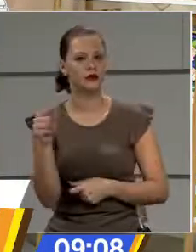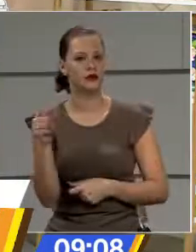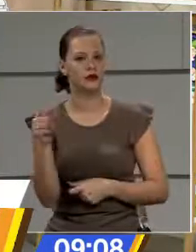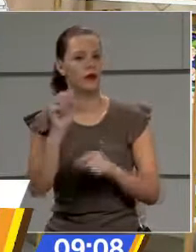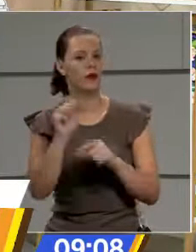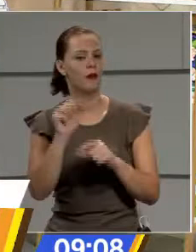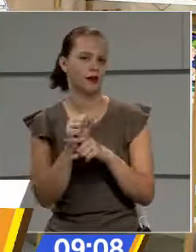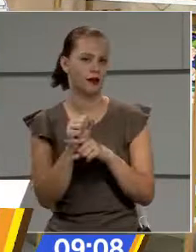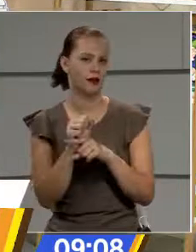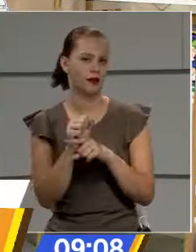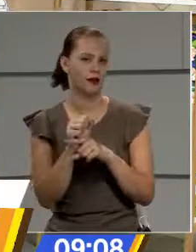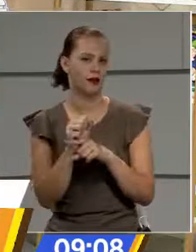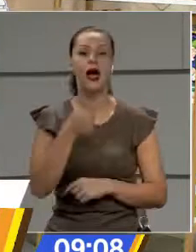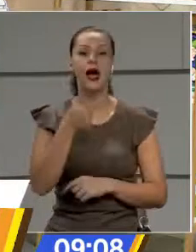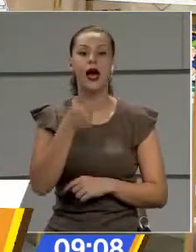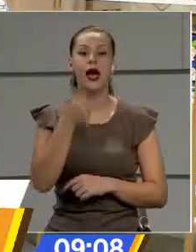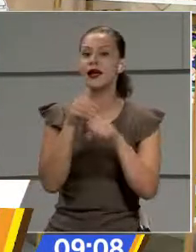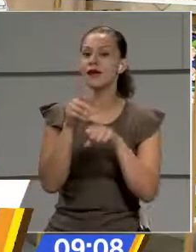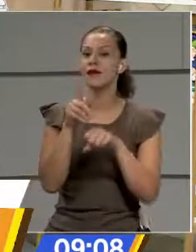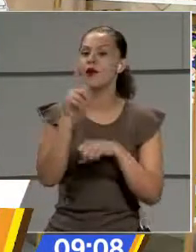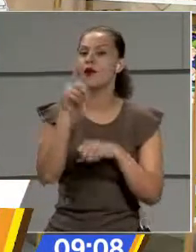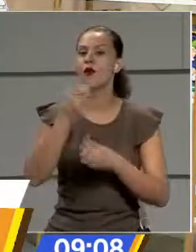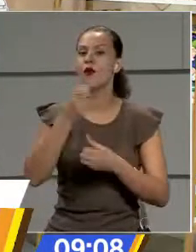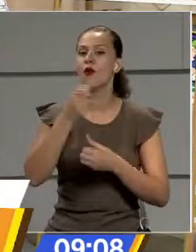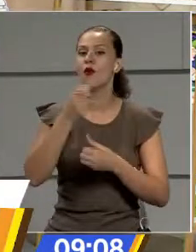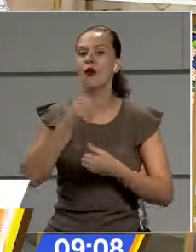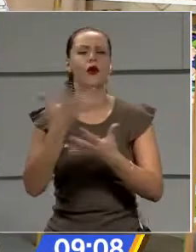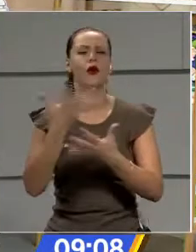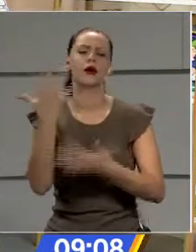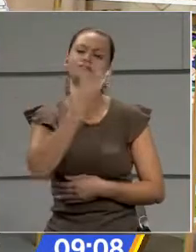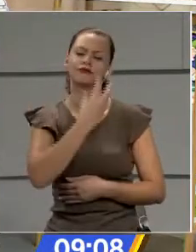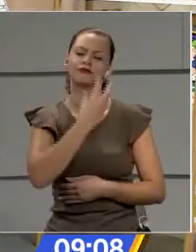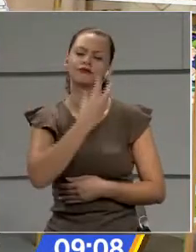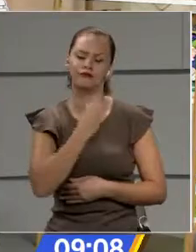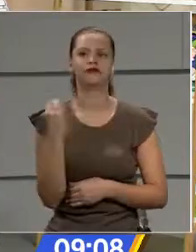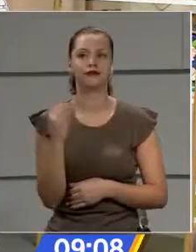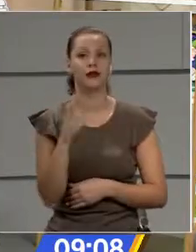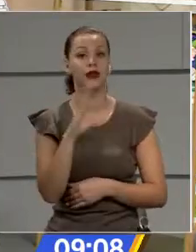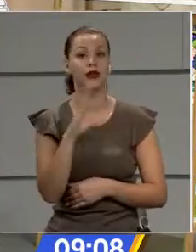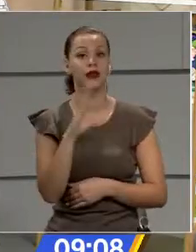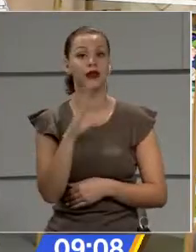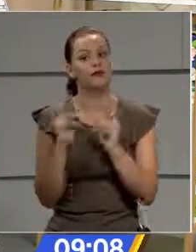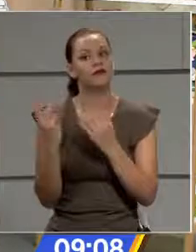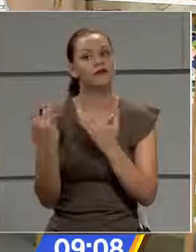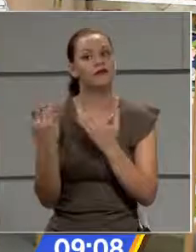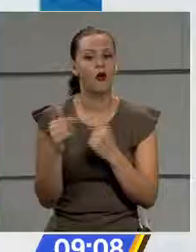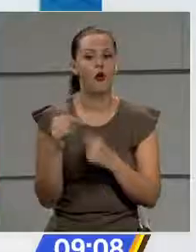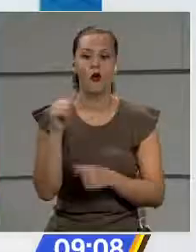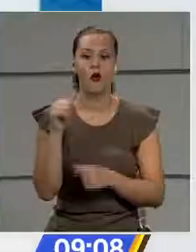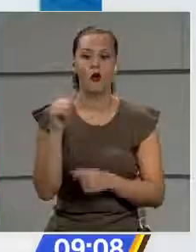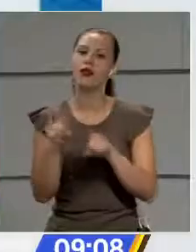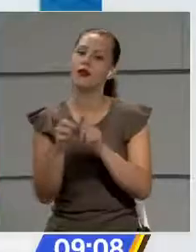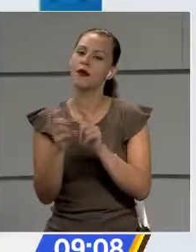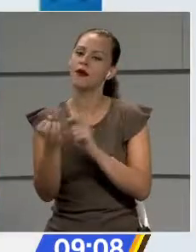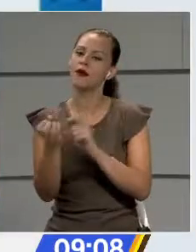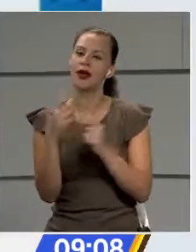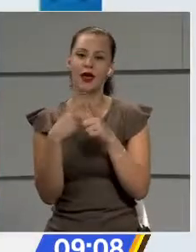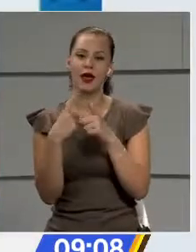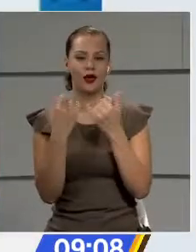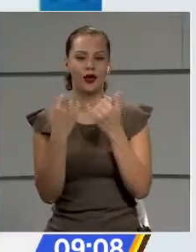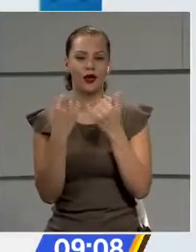en práctica. Ayer enviaron una poesía maravillosamente linda y esperamos que hoy no sea la excepción. Entonces vamos a